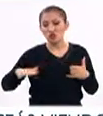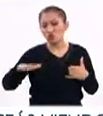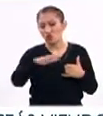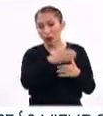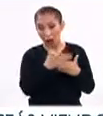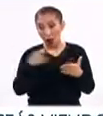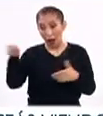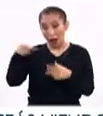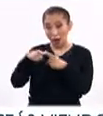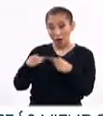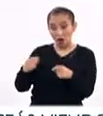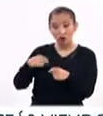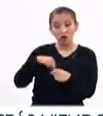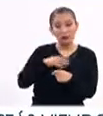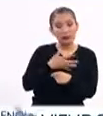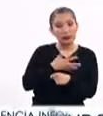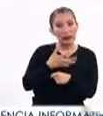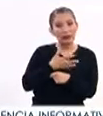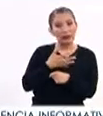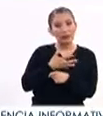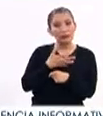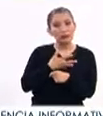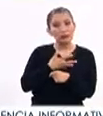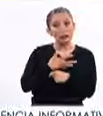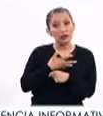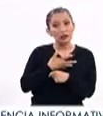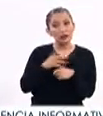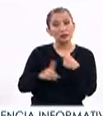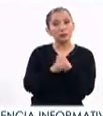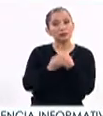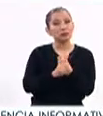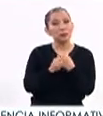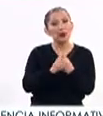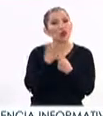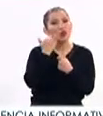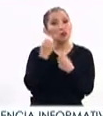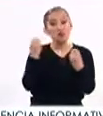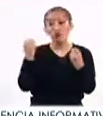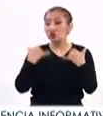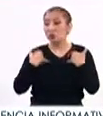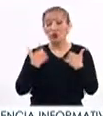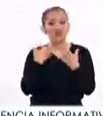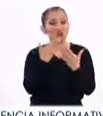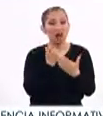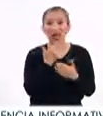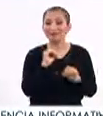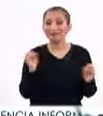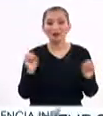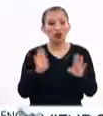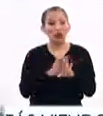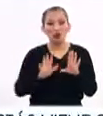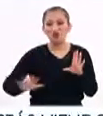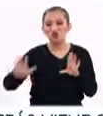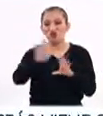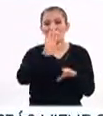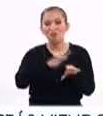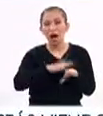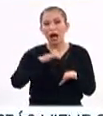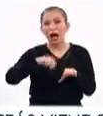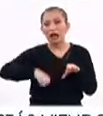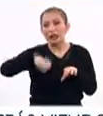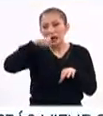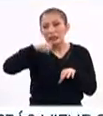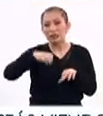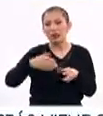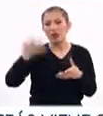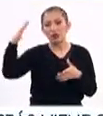Ahora en Japón nosotros tenemos el problema de que no hay tantos jóvenes. Ya es como la sociedad más